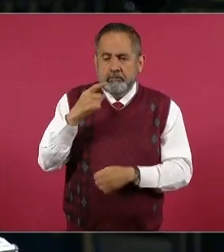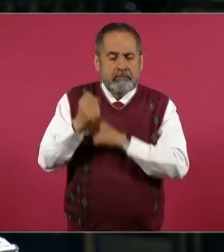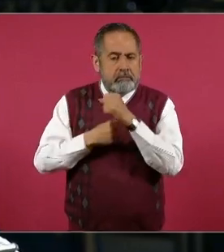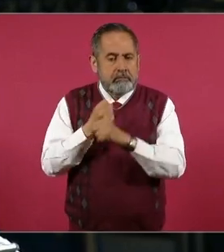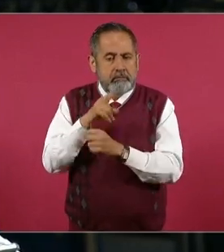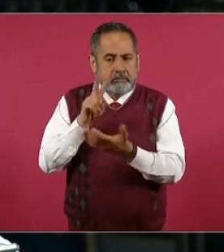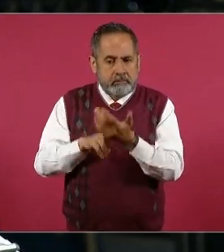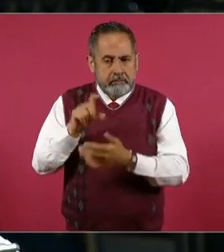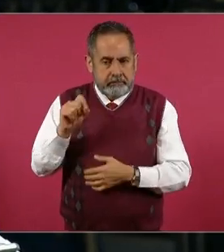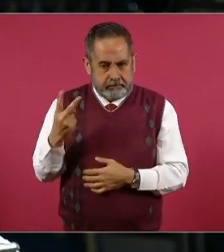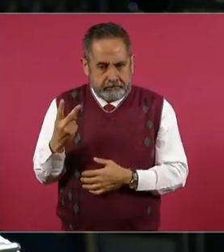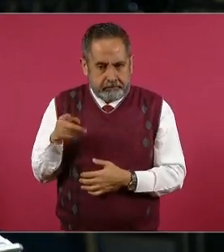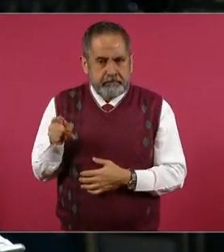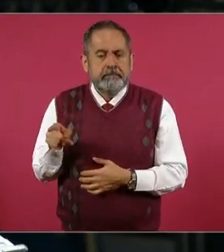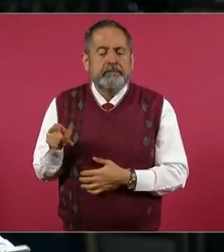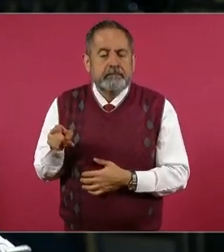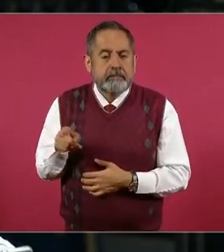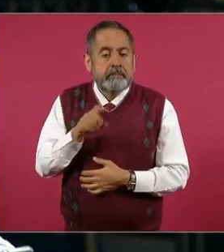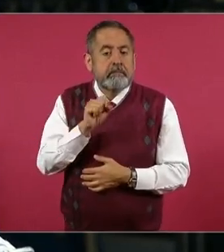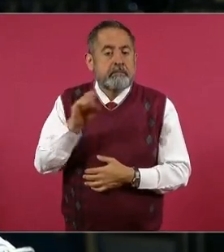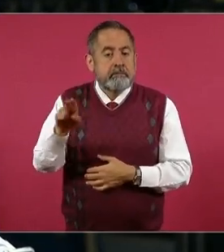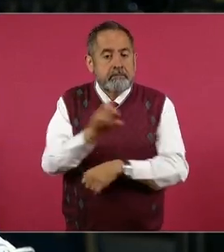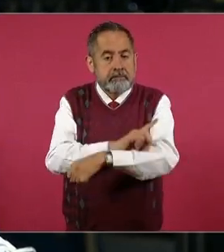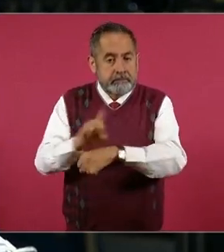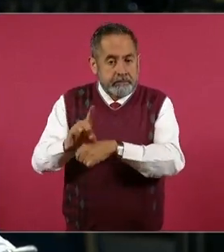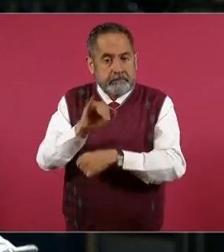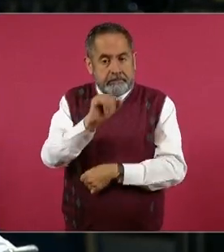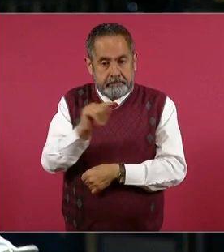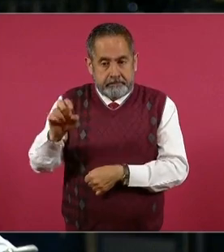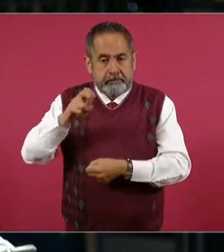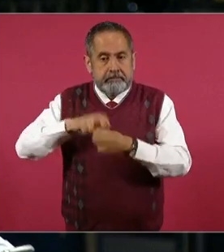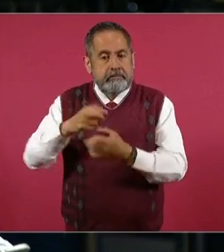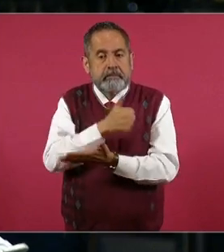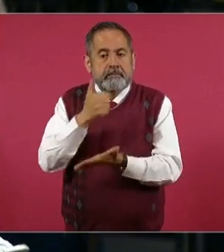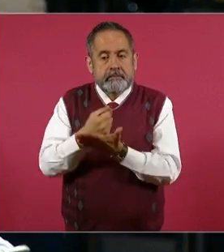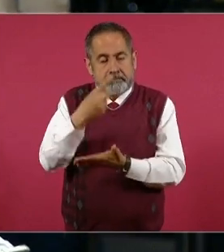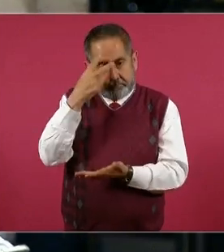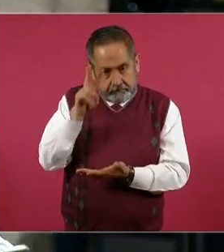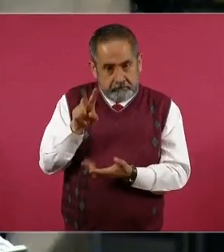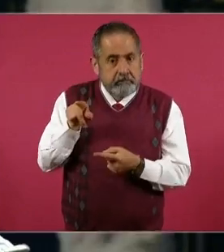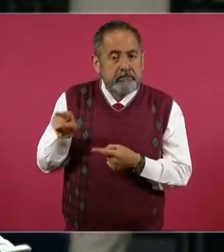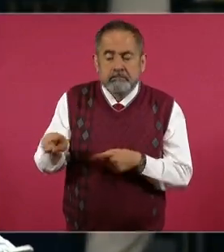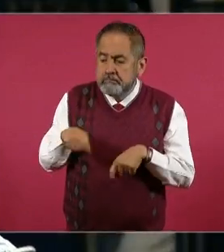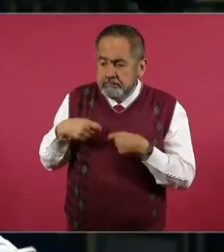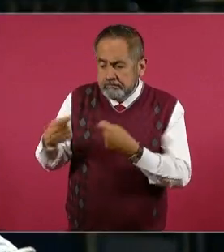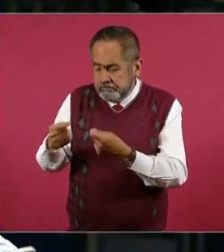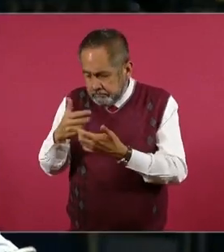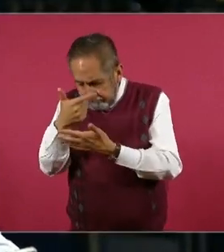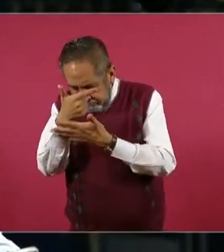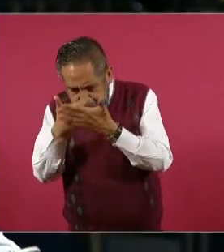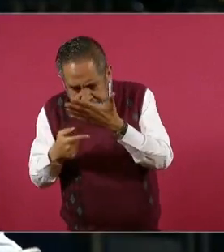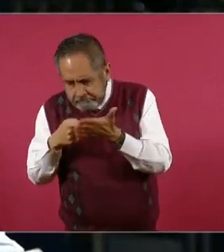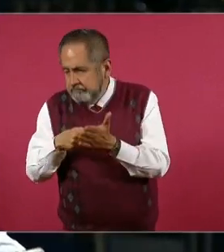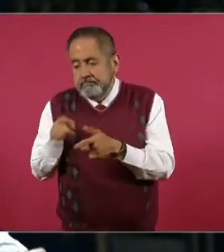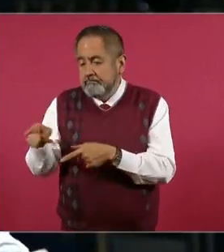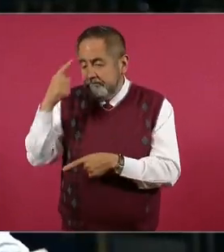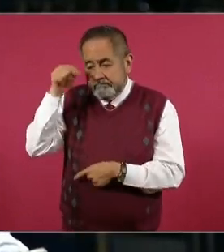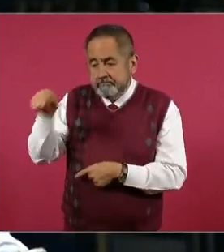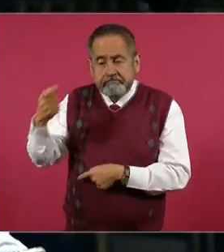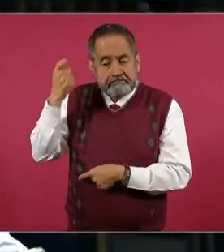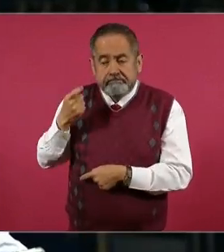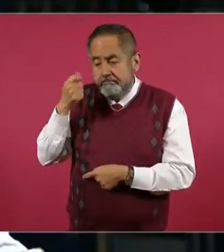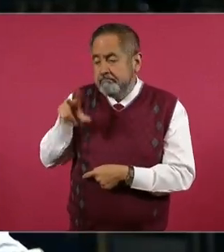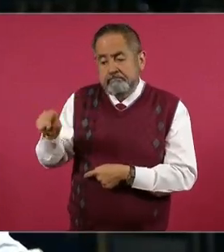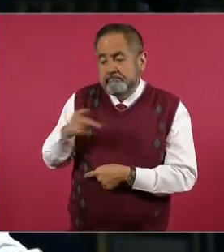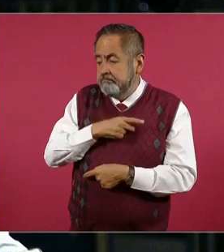2022. En la subdelegación del ISSSTE en Ciudad Victoria le informaron que no tenía asignado régimen jubilatorio